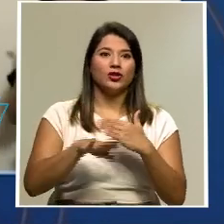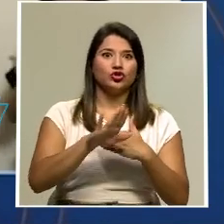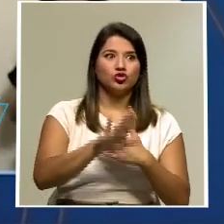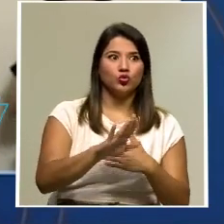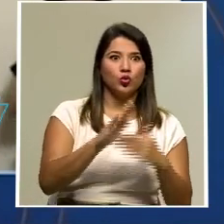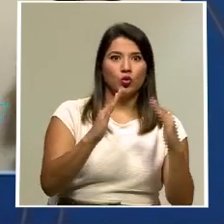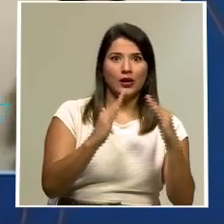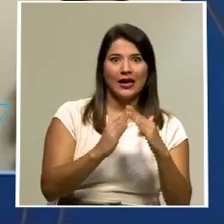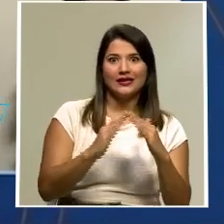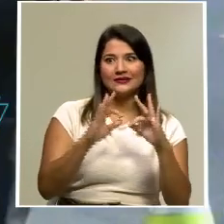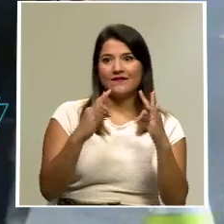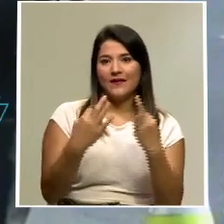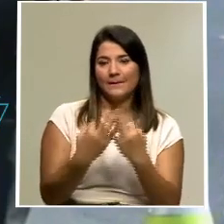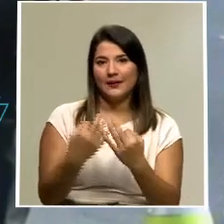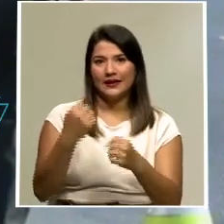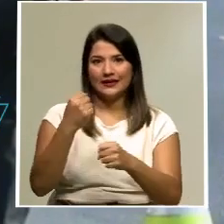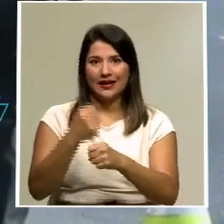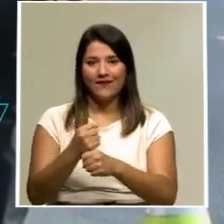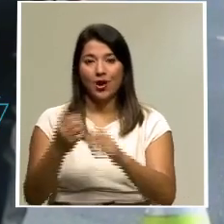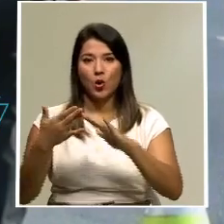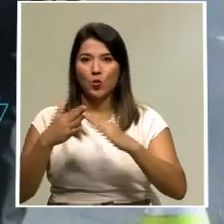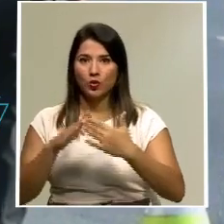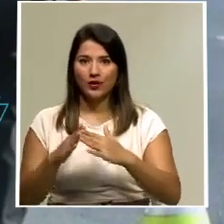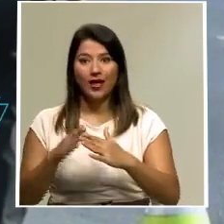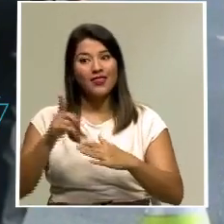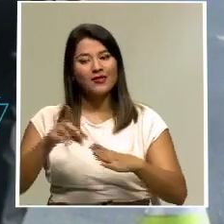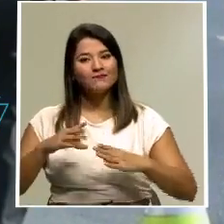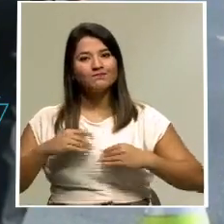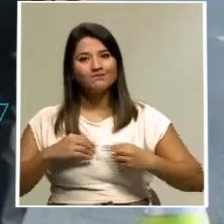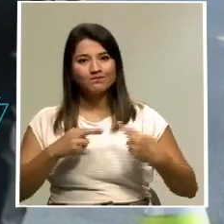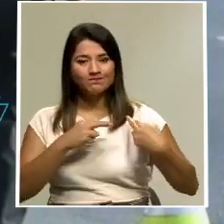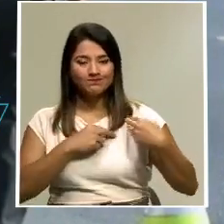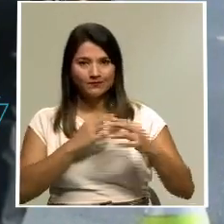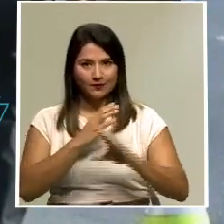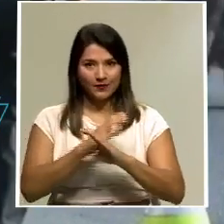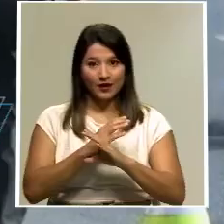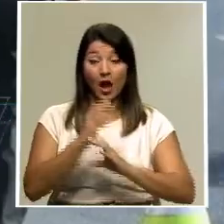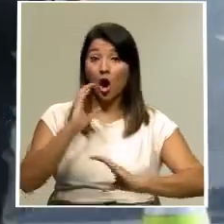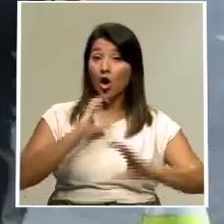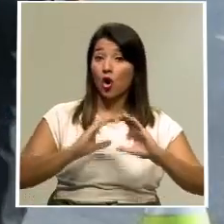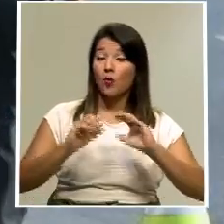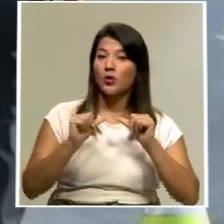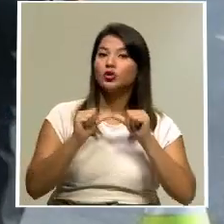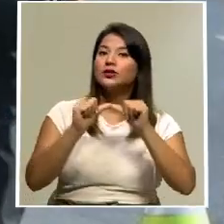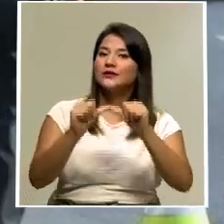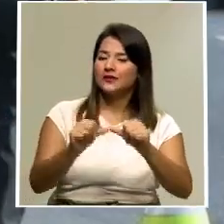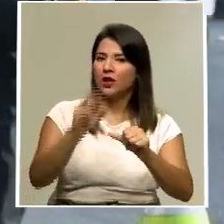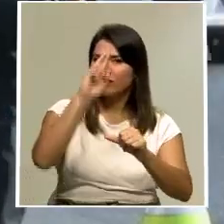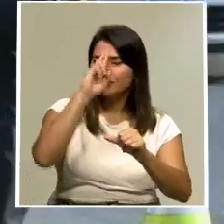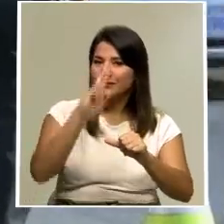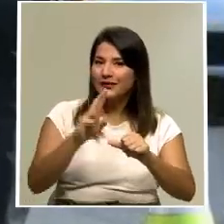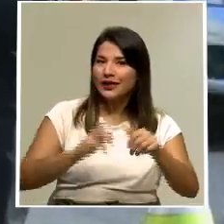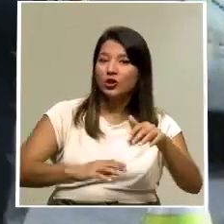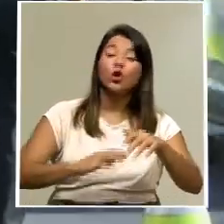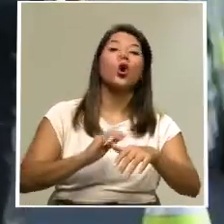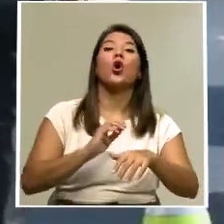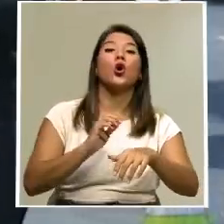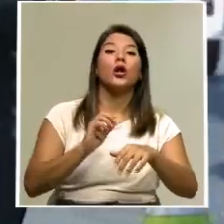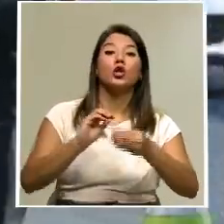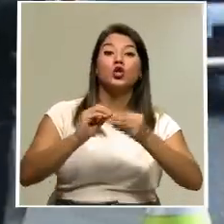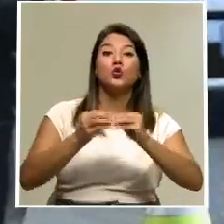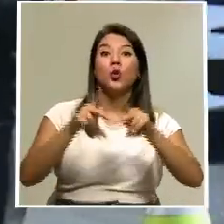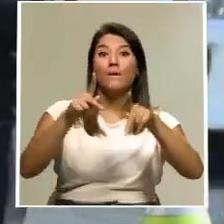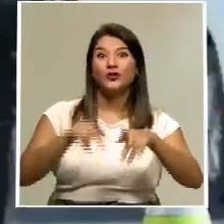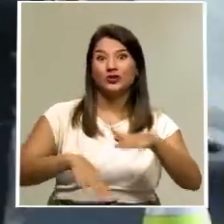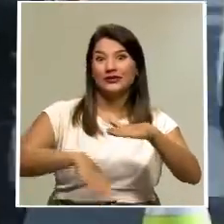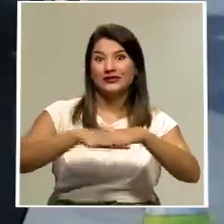comunitario, las acciones. El comercio seguirá operando con las medidas de reducción de aforo y dentro del horario establecido.